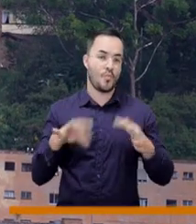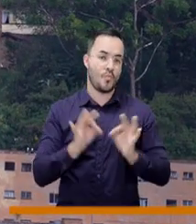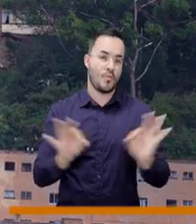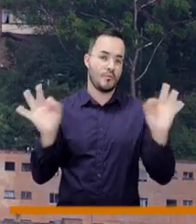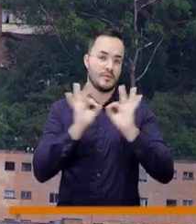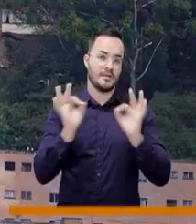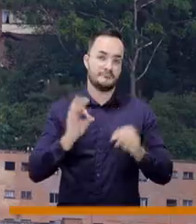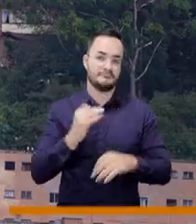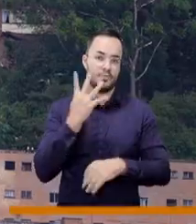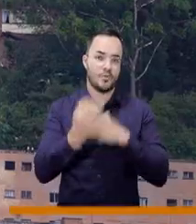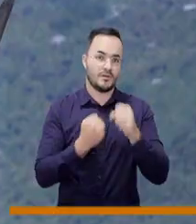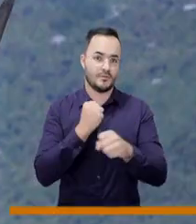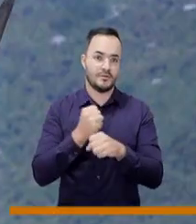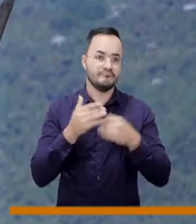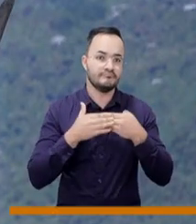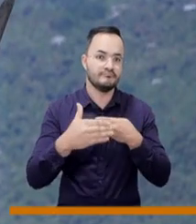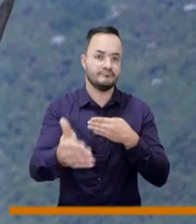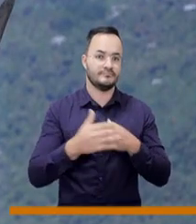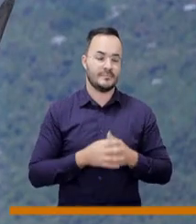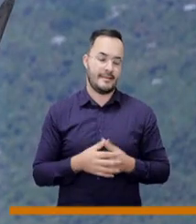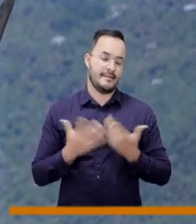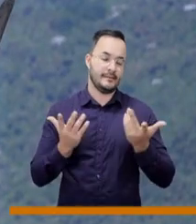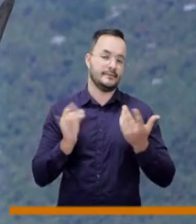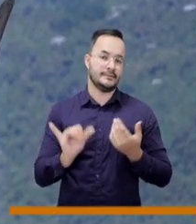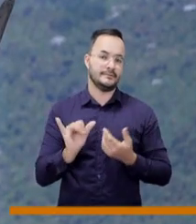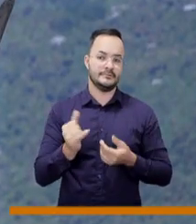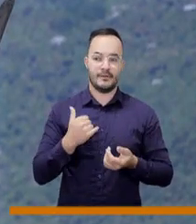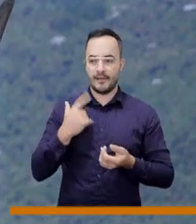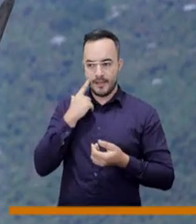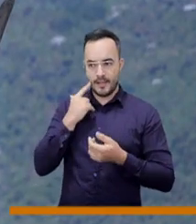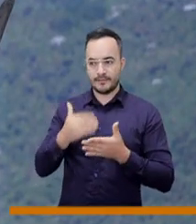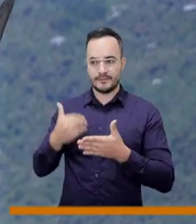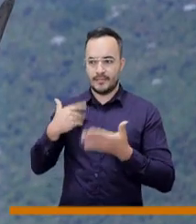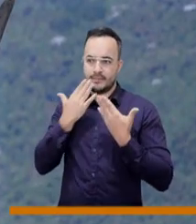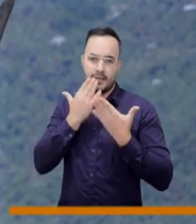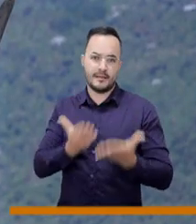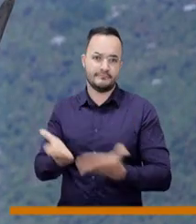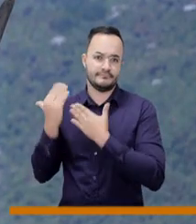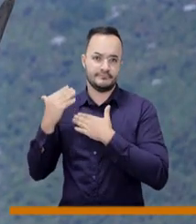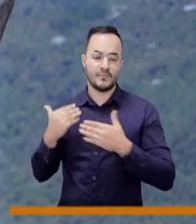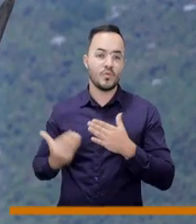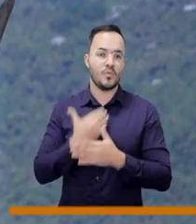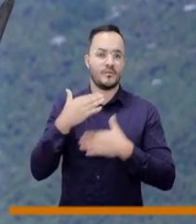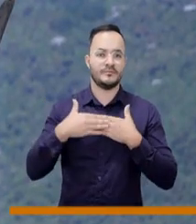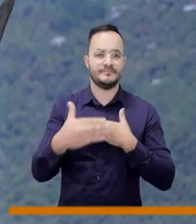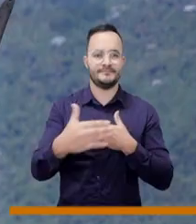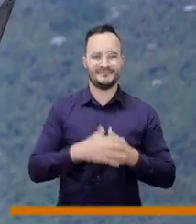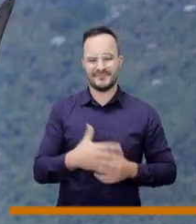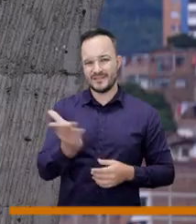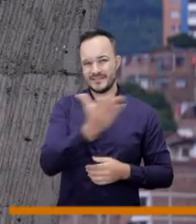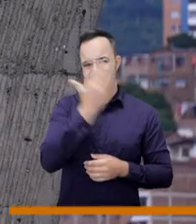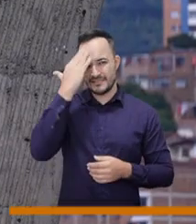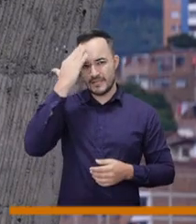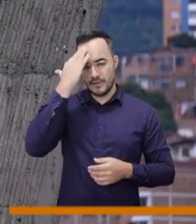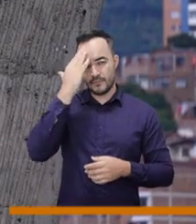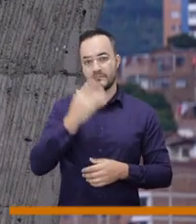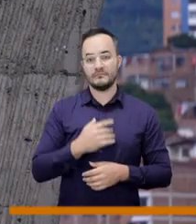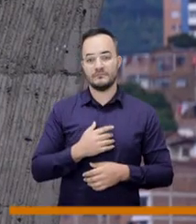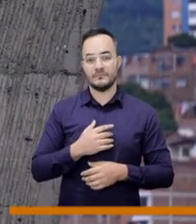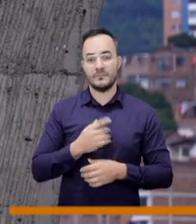de la ciudad en 4 años, porque lo que quede ahí es lo que se hará, y ese presupuesto del 2024 tendrá que ir en clave de ese nuevo plan. Lo que pasa es que como